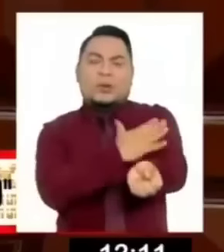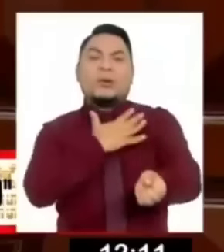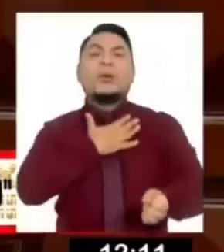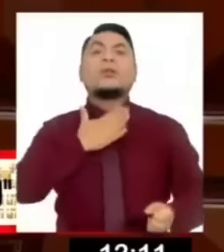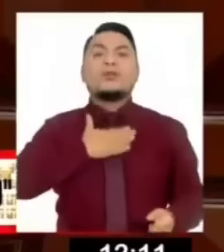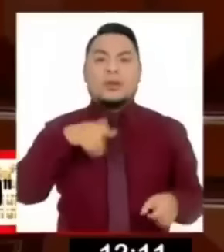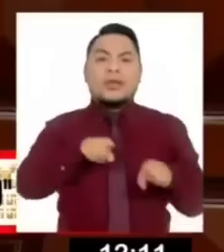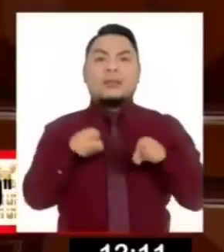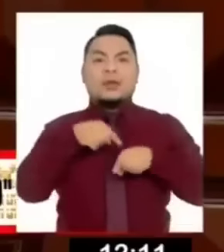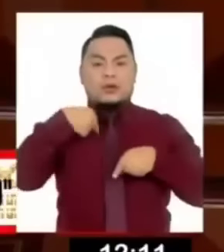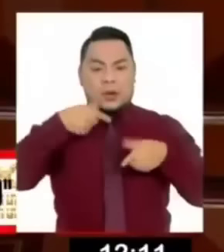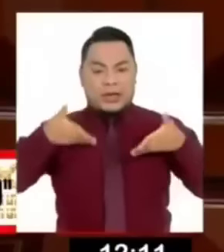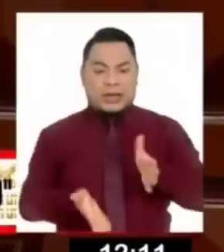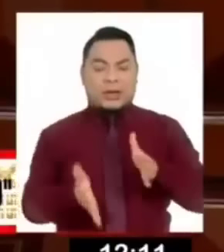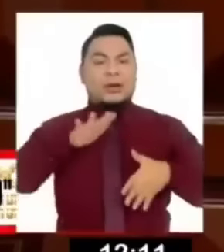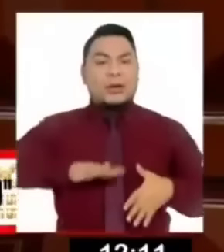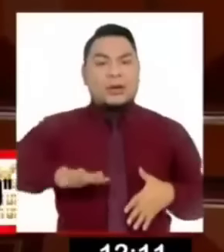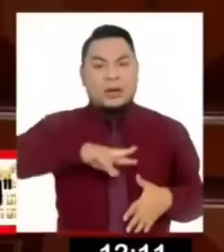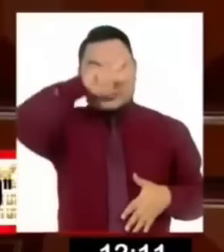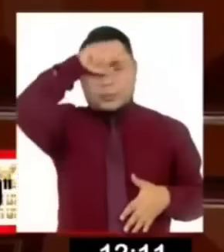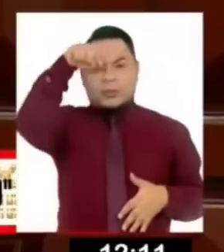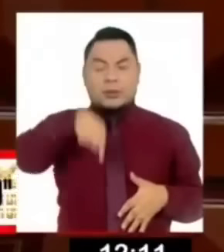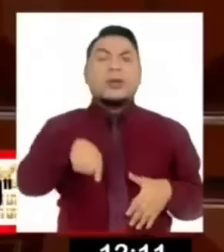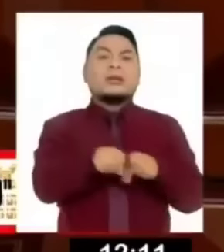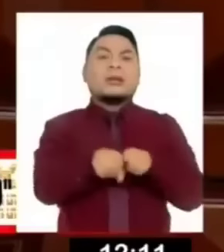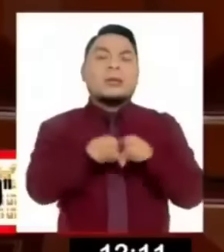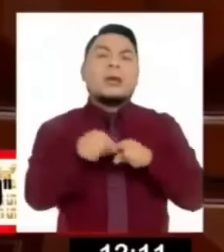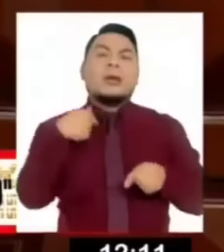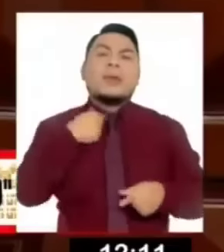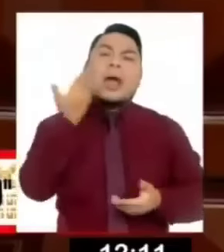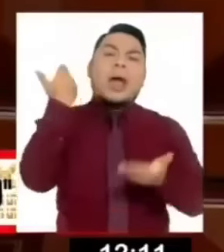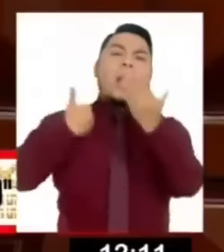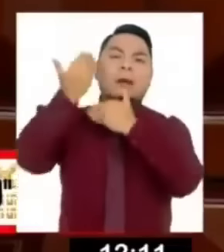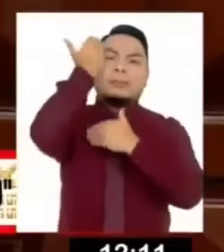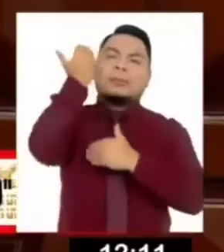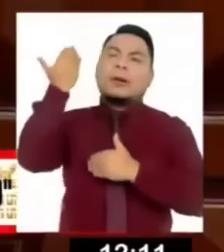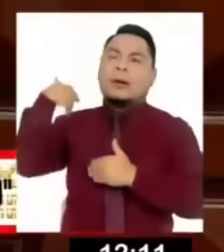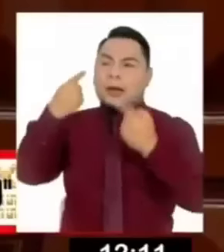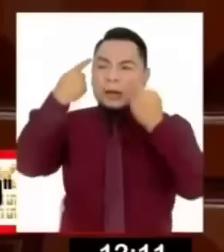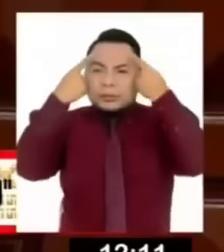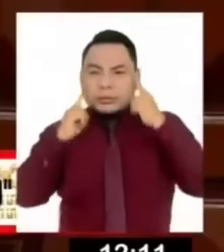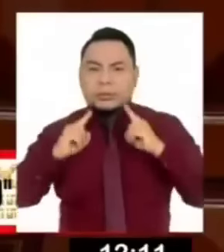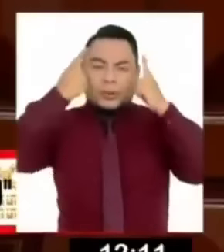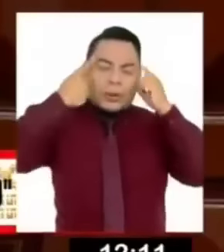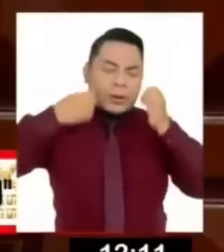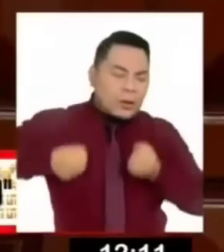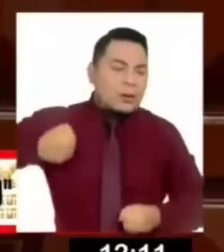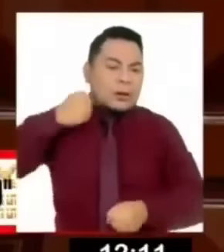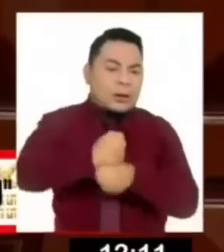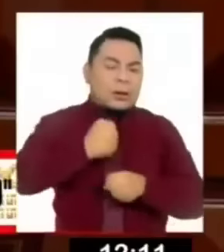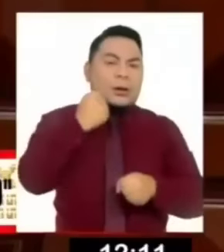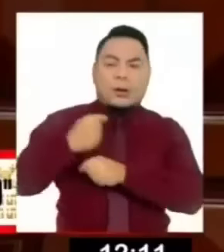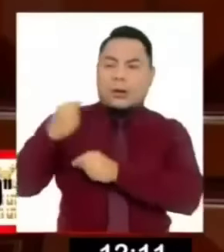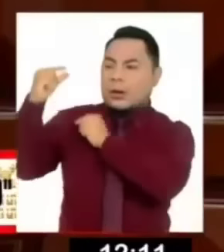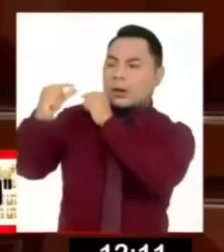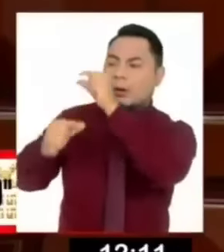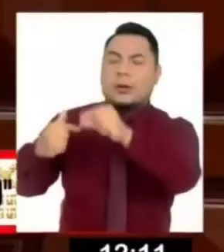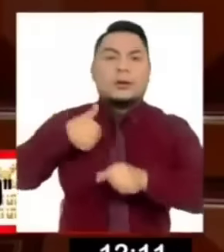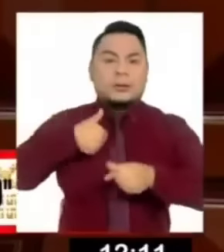soy hijo de este país, fundado sobre el sudor de mis antepasados, erguido sobre